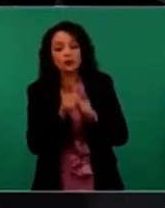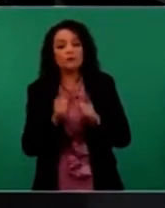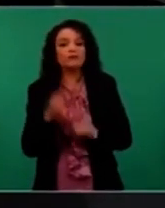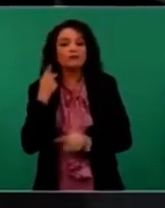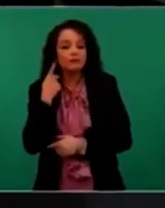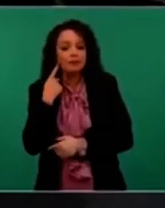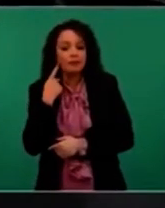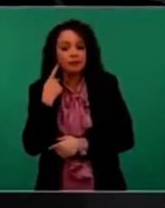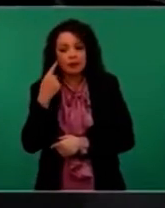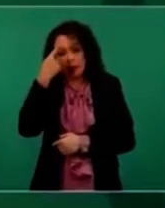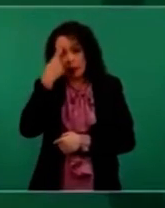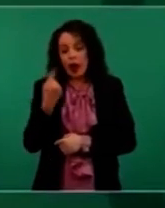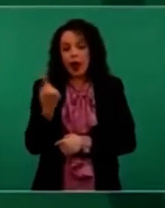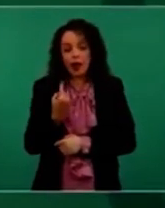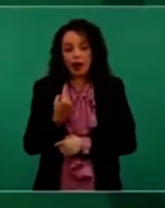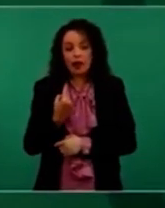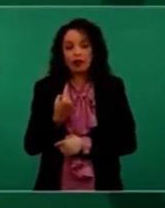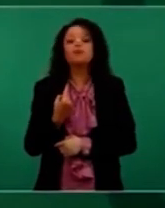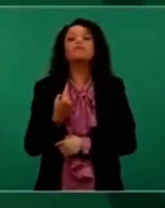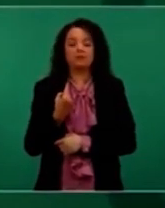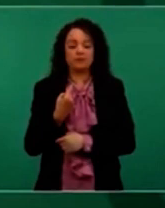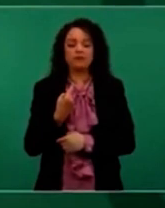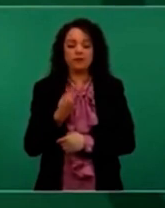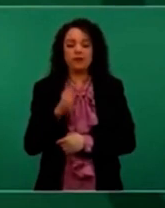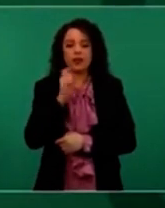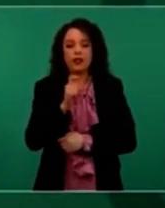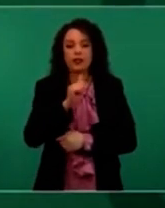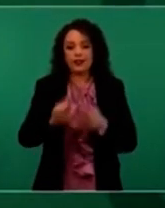y que votaran a favor de la reforma energética.